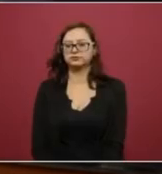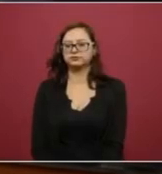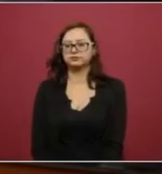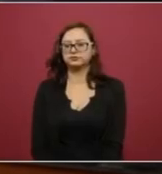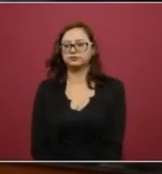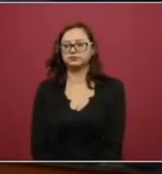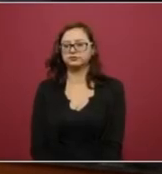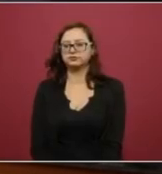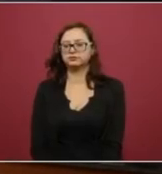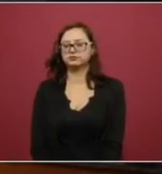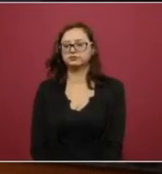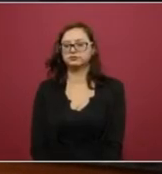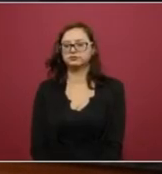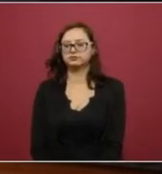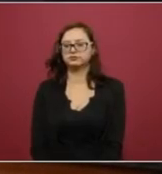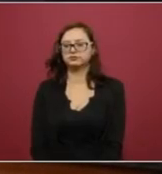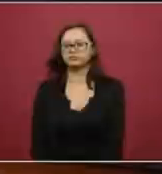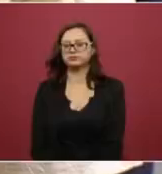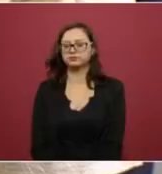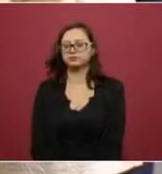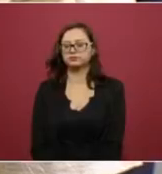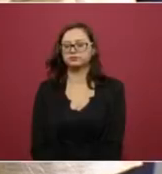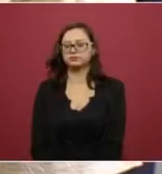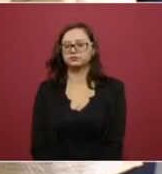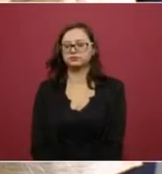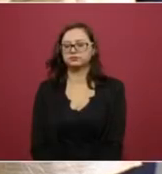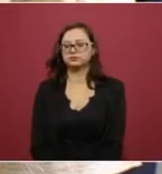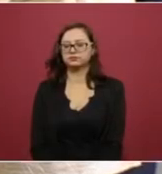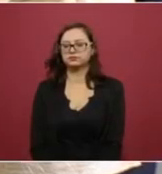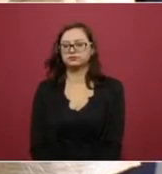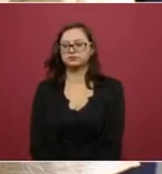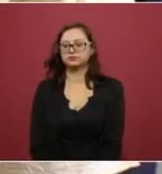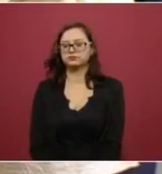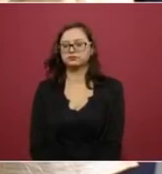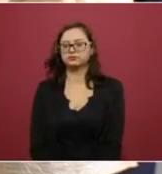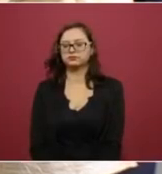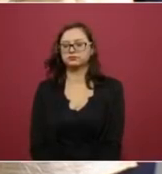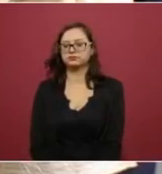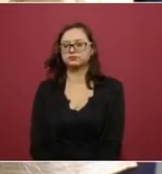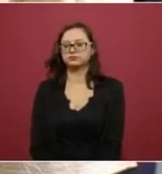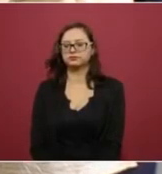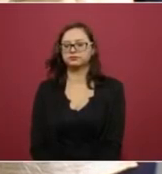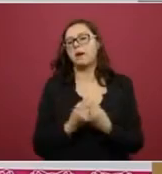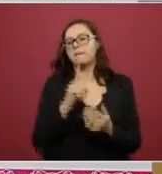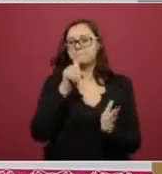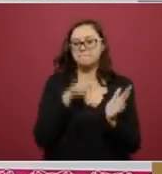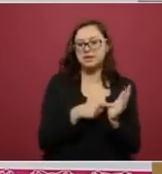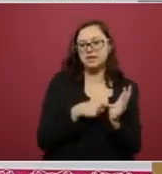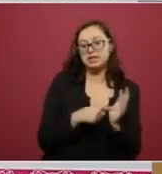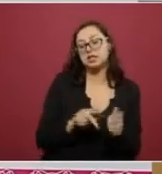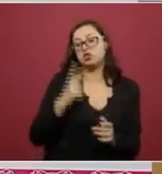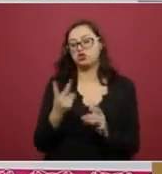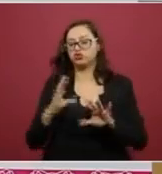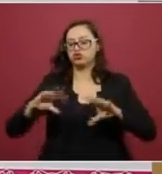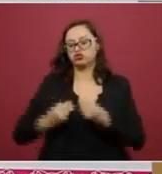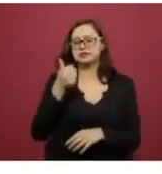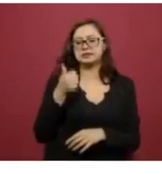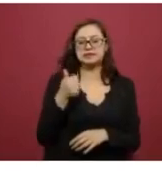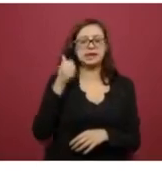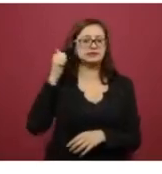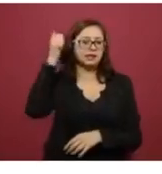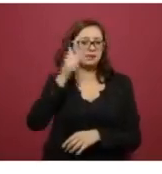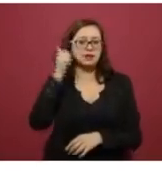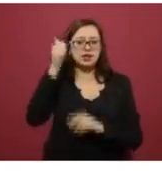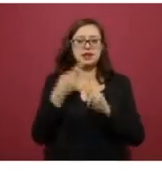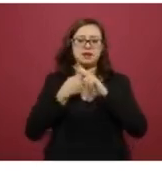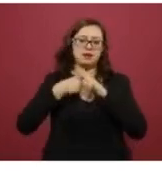Para conmemorar el centenario luctuoso de Emiliano Zapata, el presidente Andrés Manuel López Obrador presentó un timbre postal, un billete de lotería y el boleto